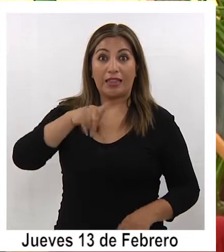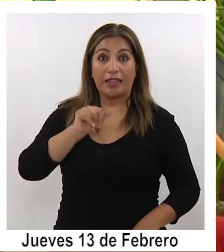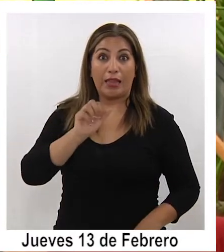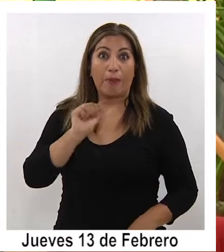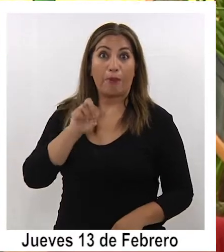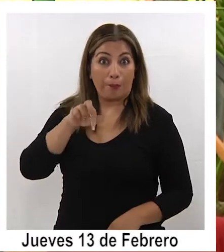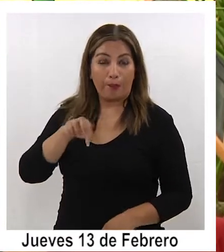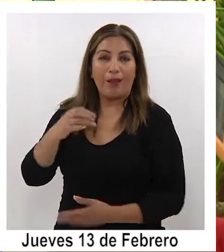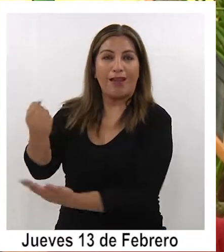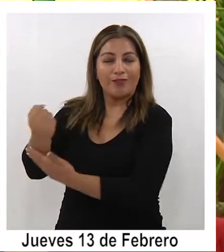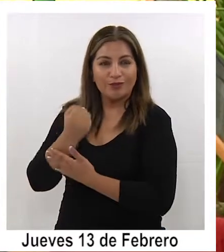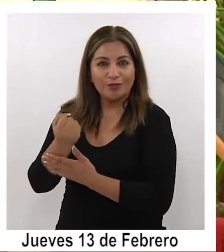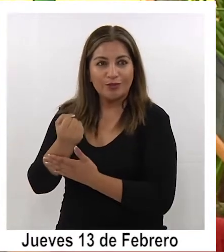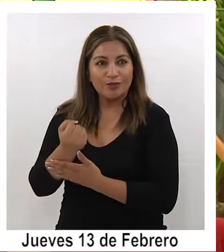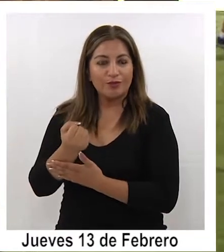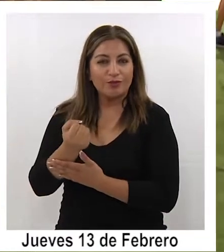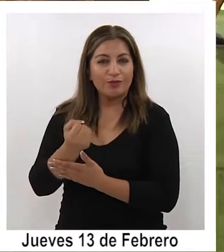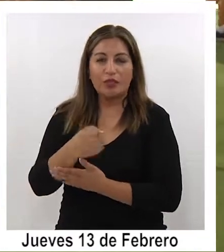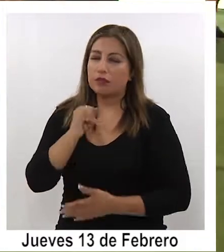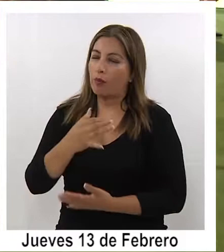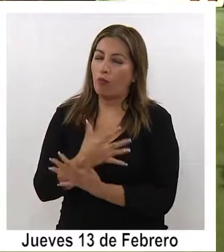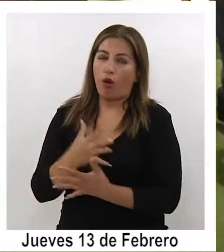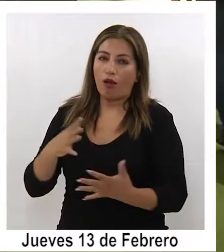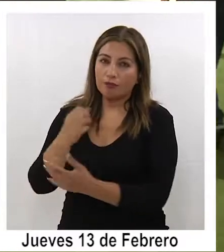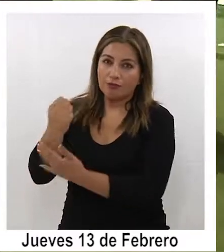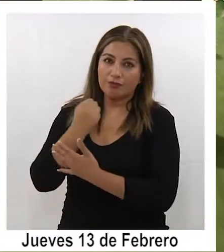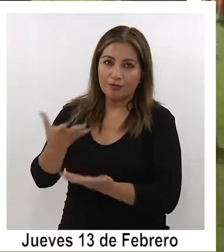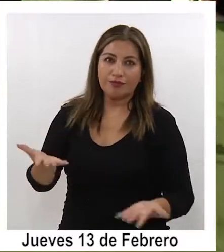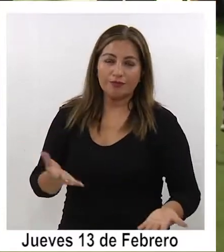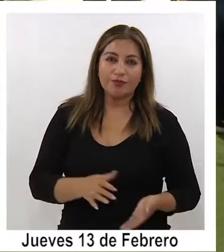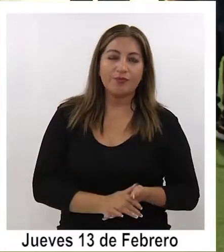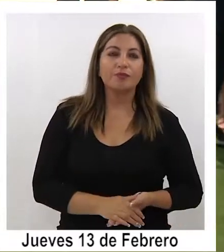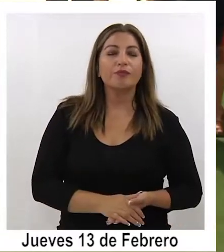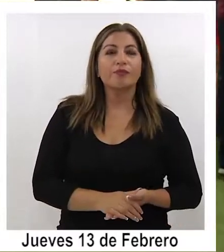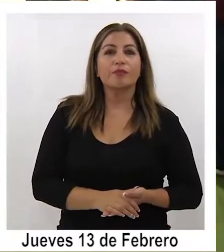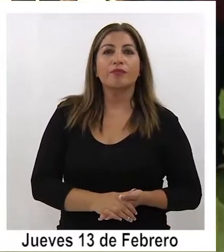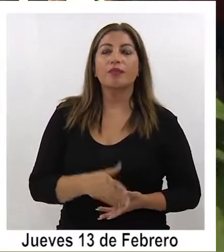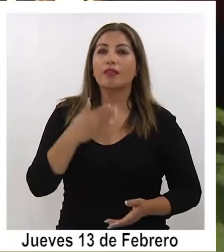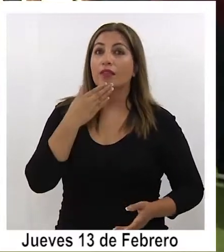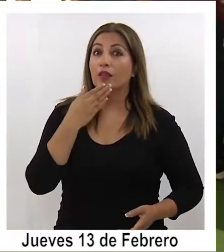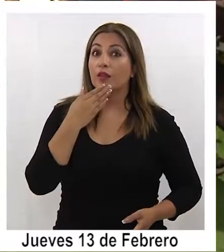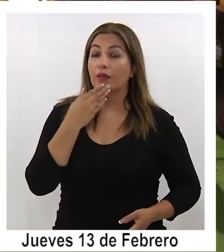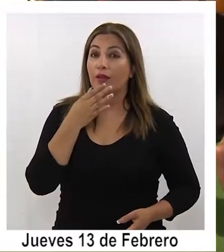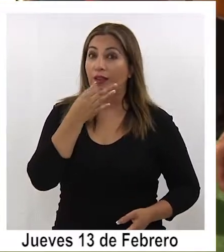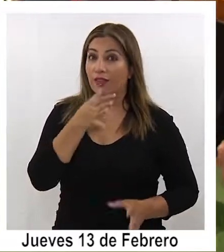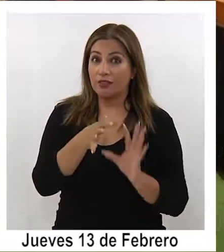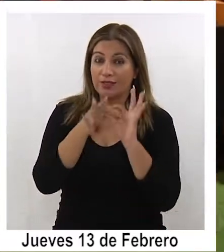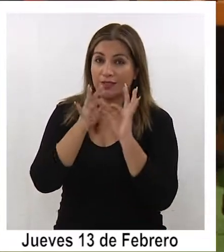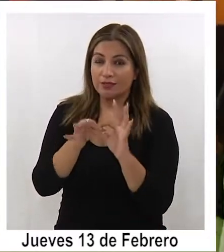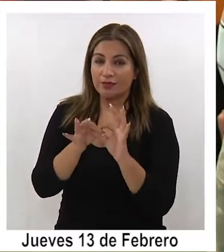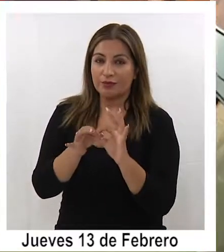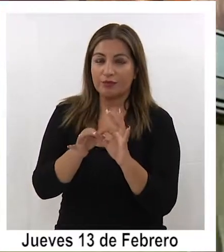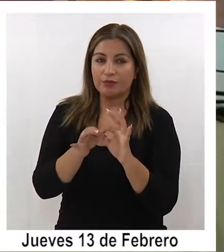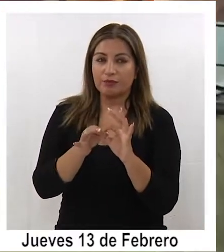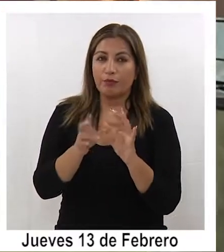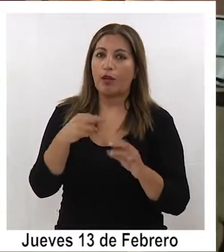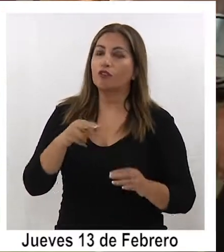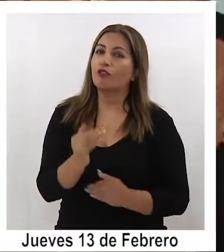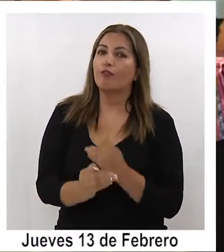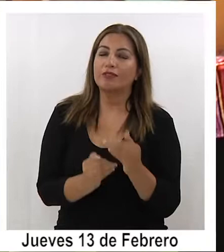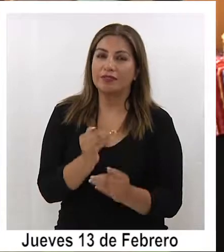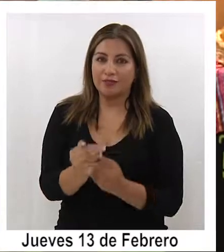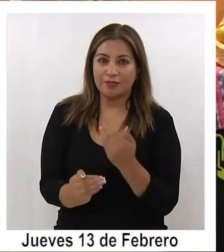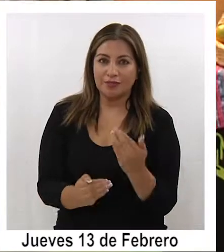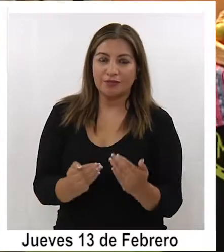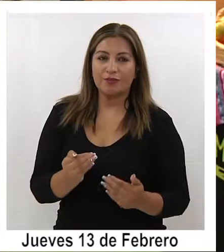INDAP nos ha ayudado harto y también le agradezco para poder salir